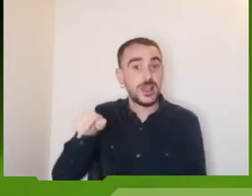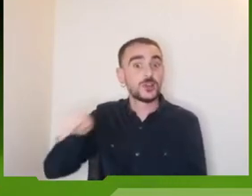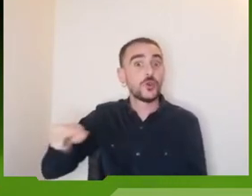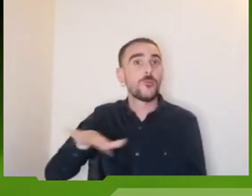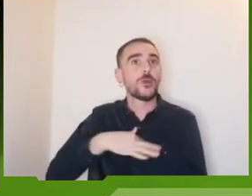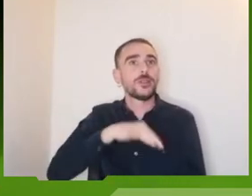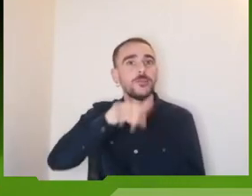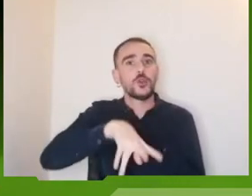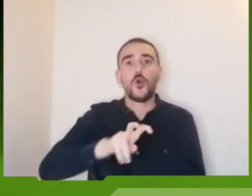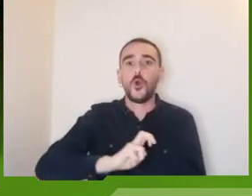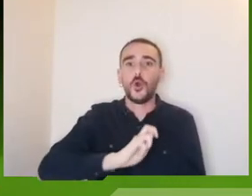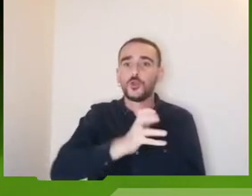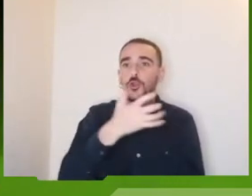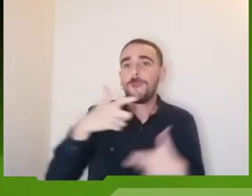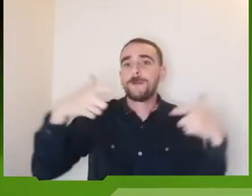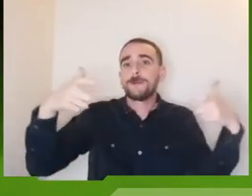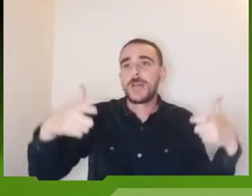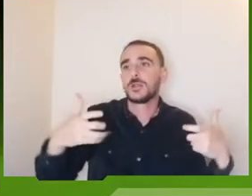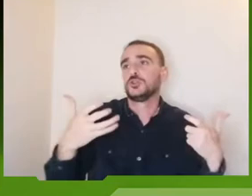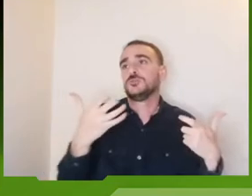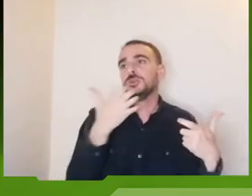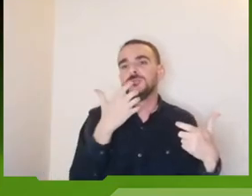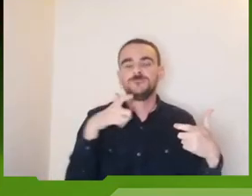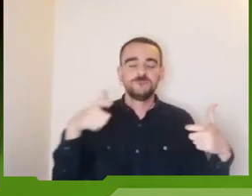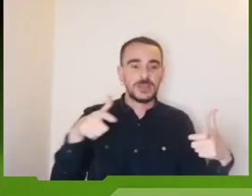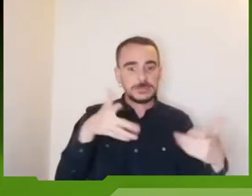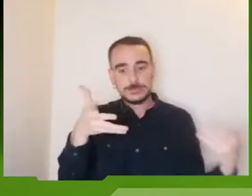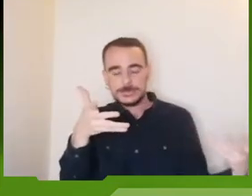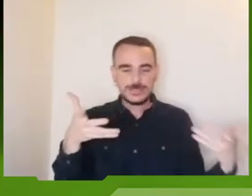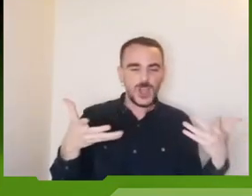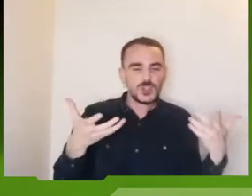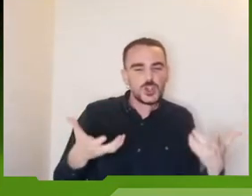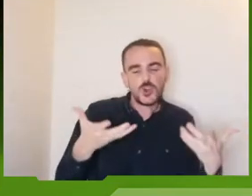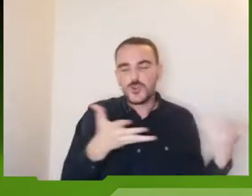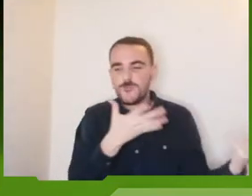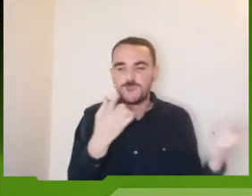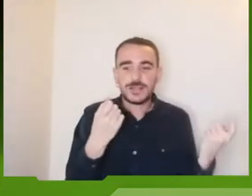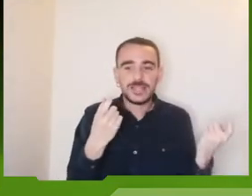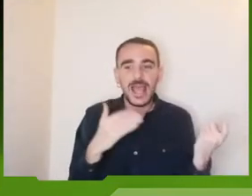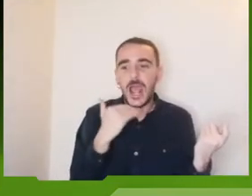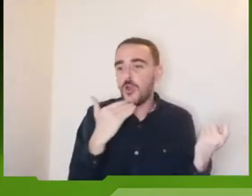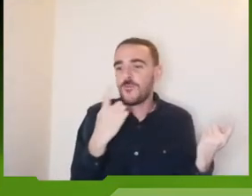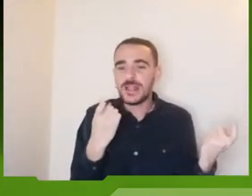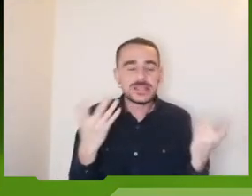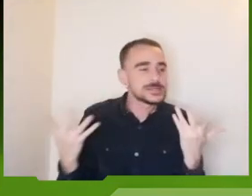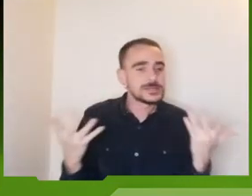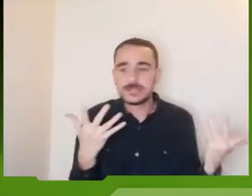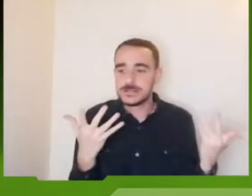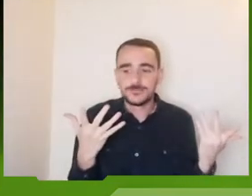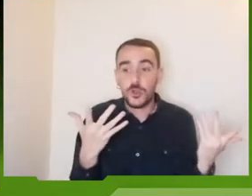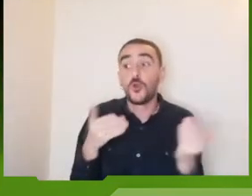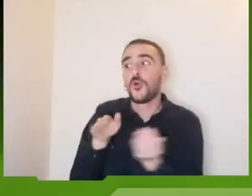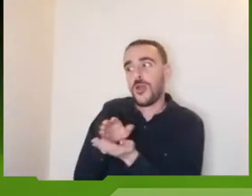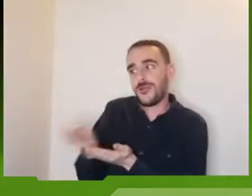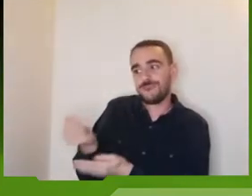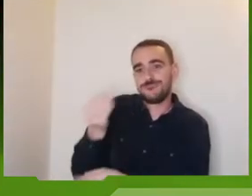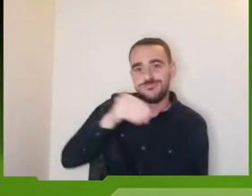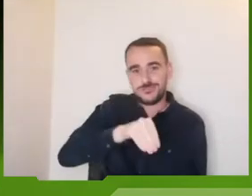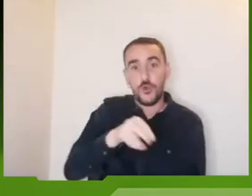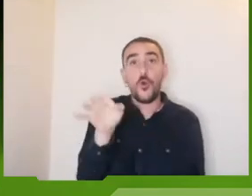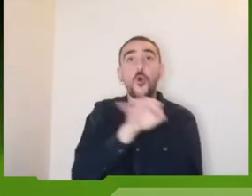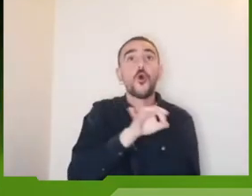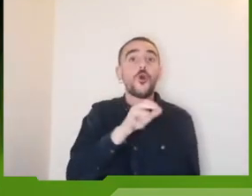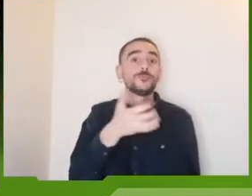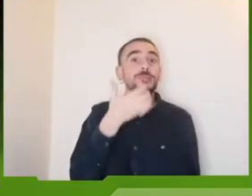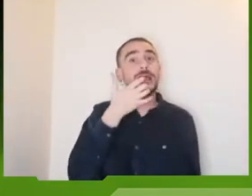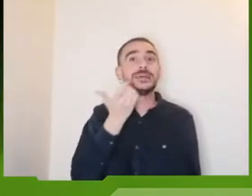cualquier plato que digas, ay, me queda soso, o en plan, vale, ¿qué me hago de tupper para el sábado? Me